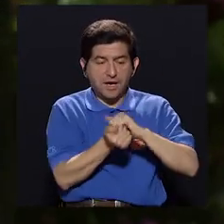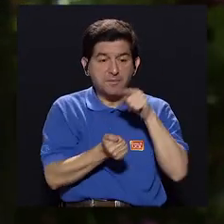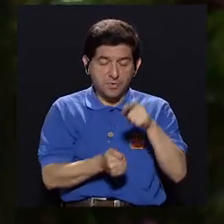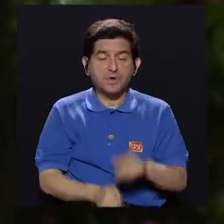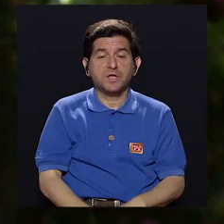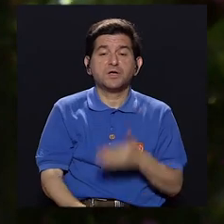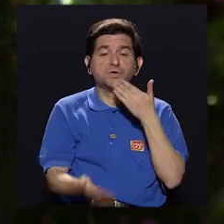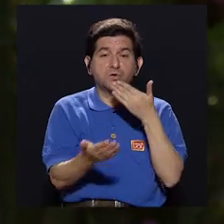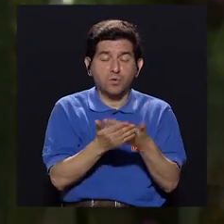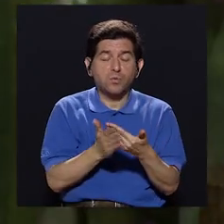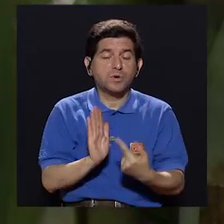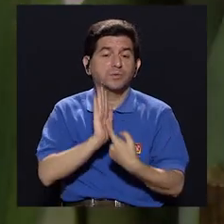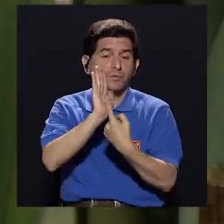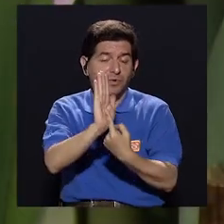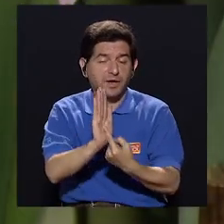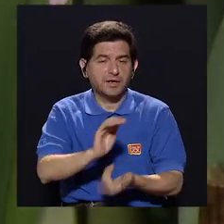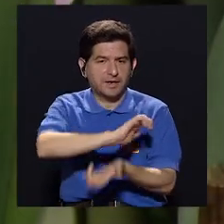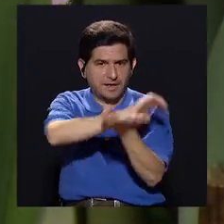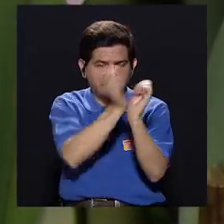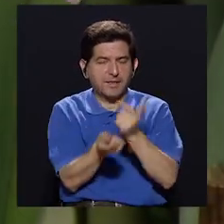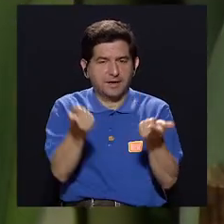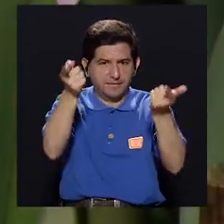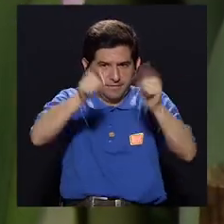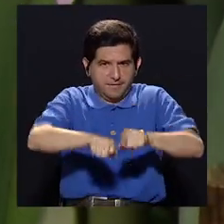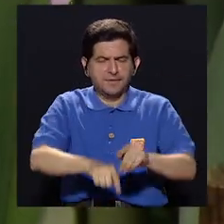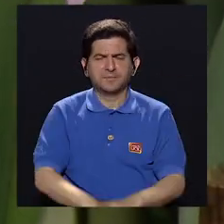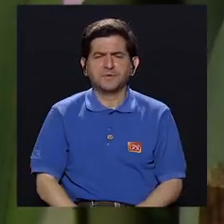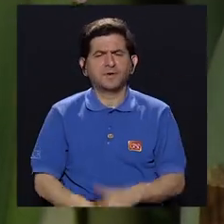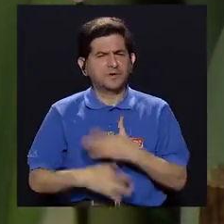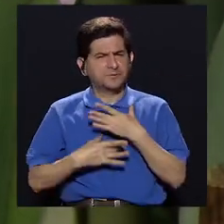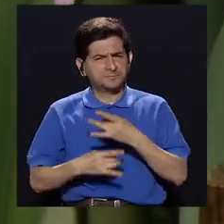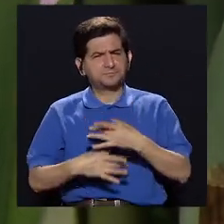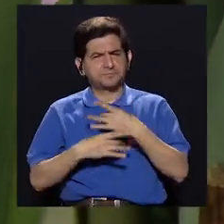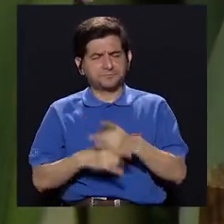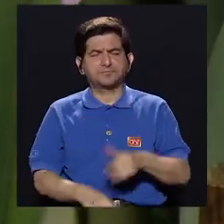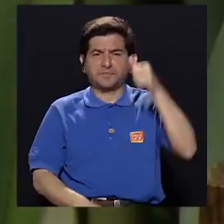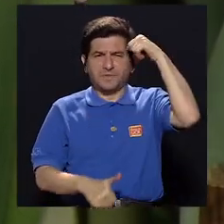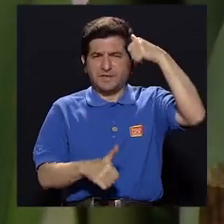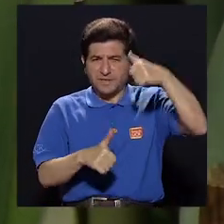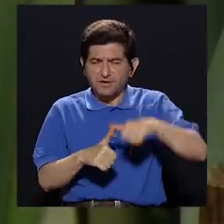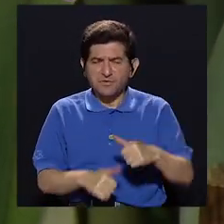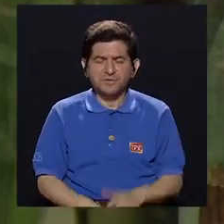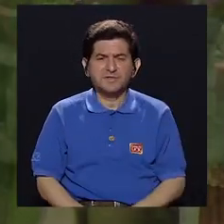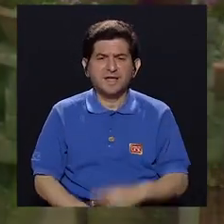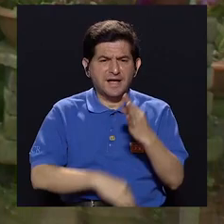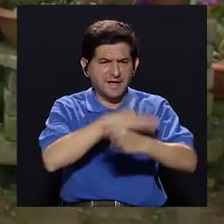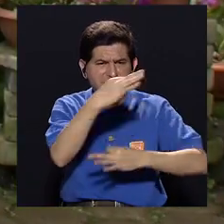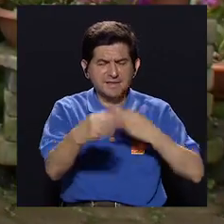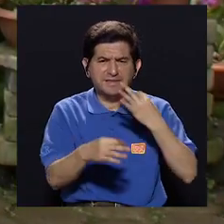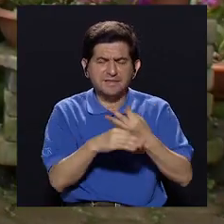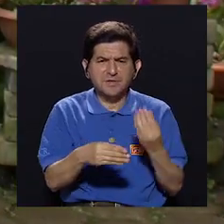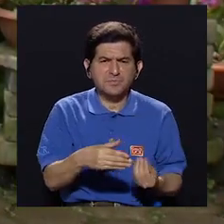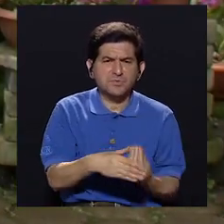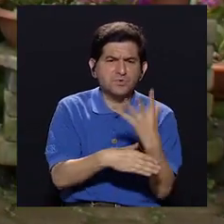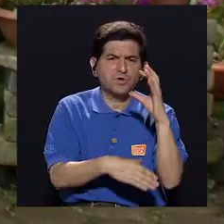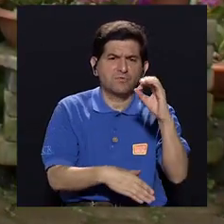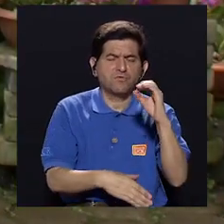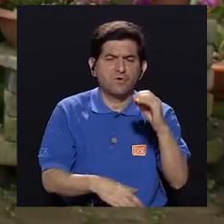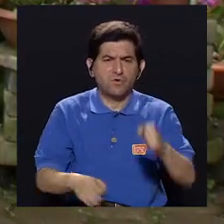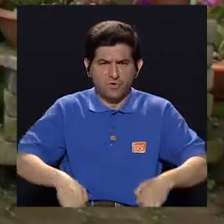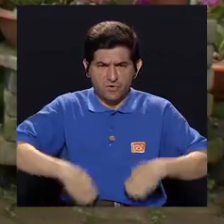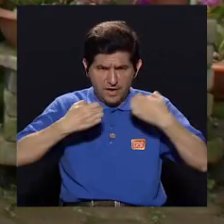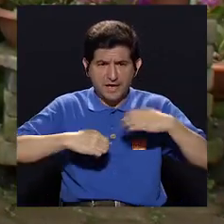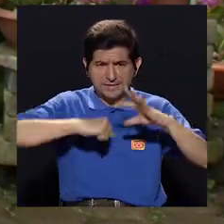indicador de estos cambios y estas altera inter recordamos Adam Cuántas especies de orquídeas existen a nivel a